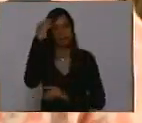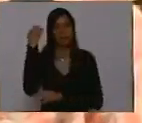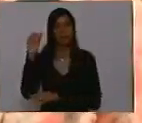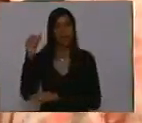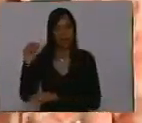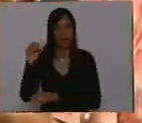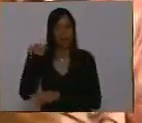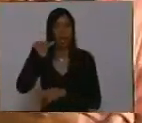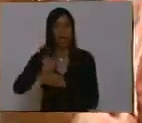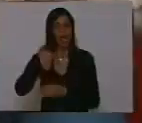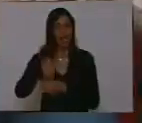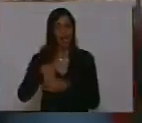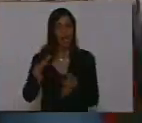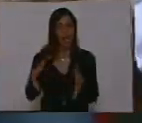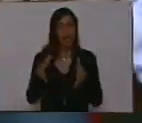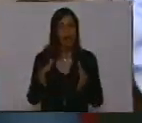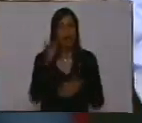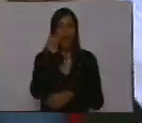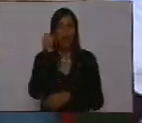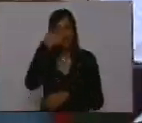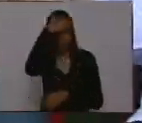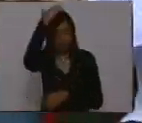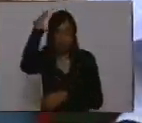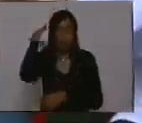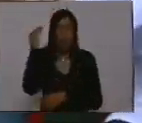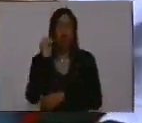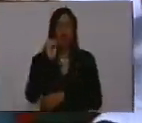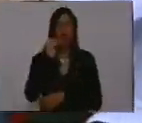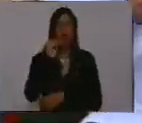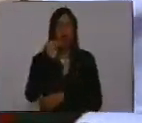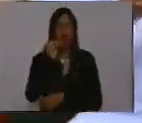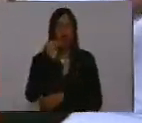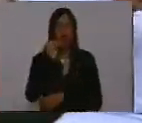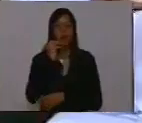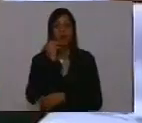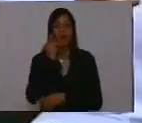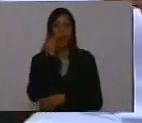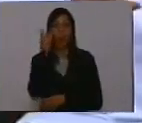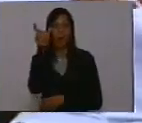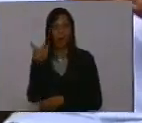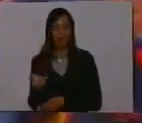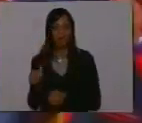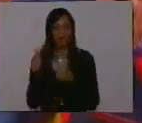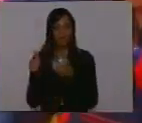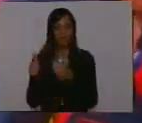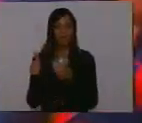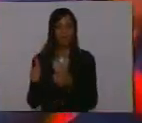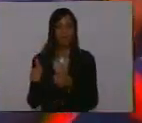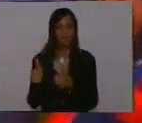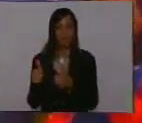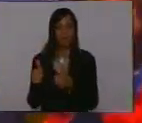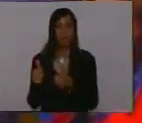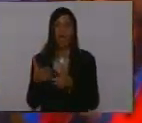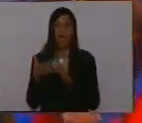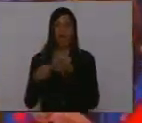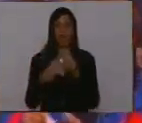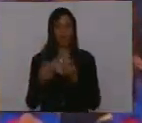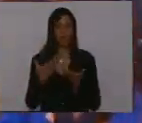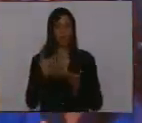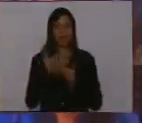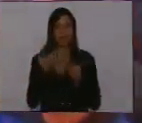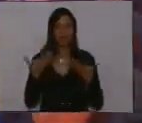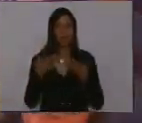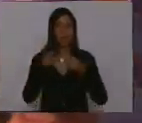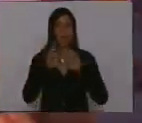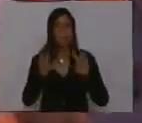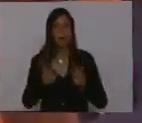gobernador revolucionario, un hombre como Héctor Rodríguez, que traerá el bienestar para